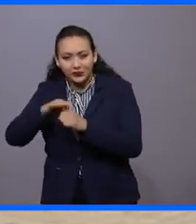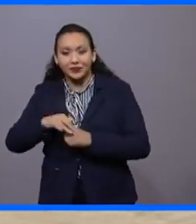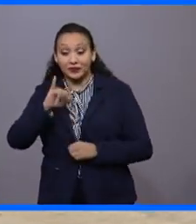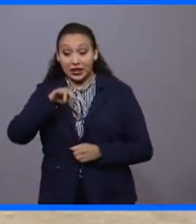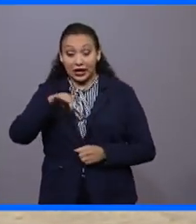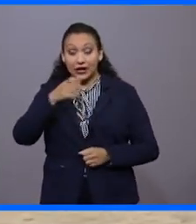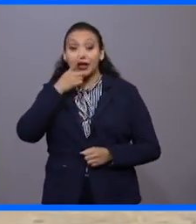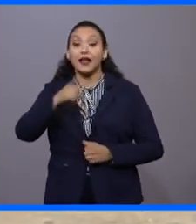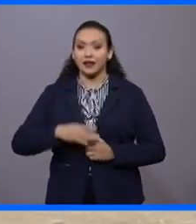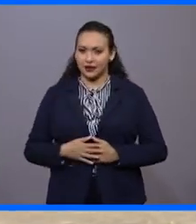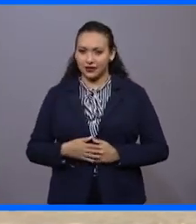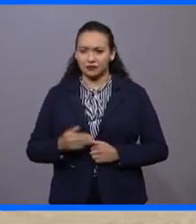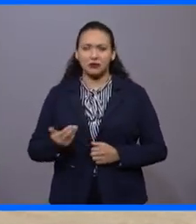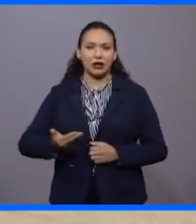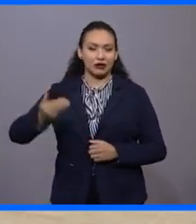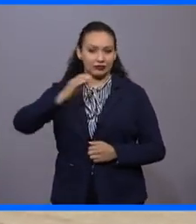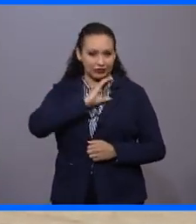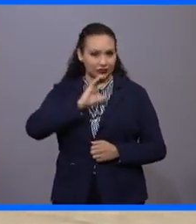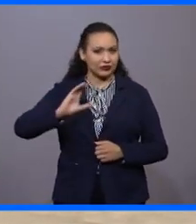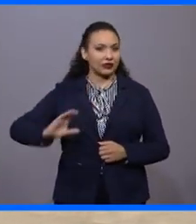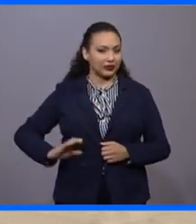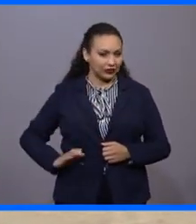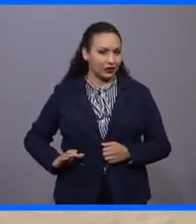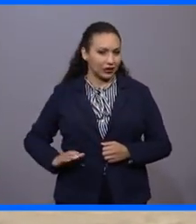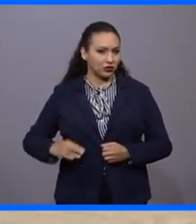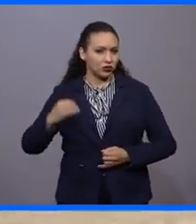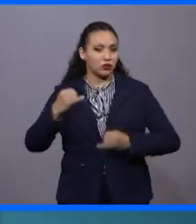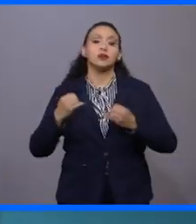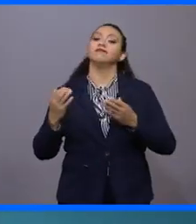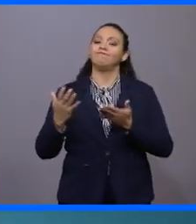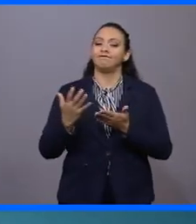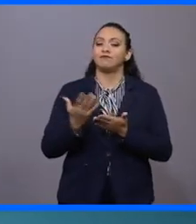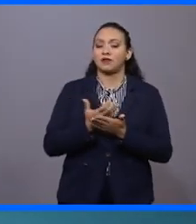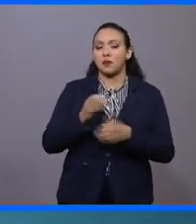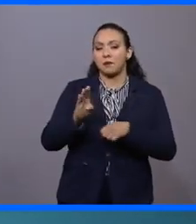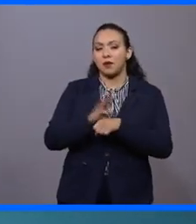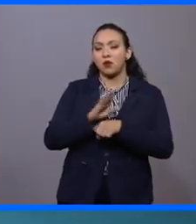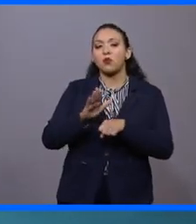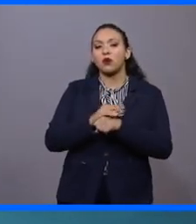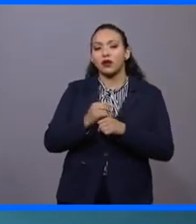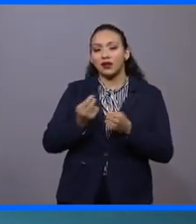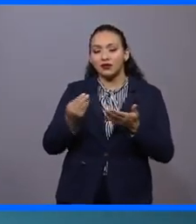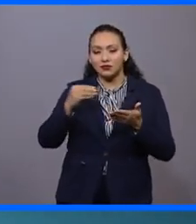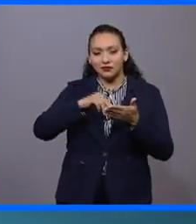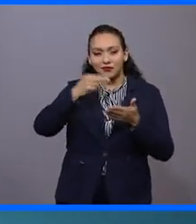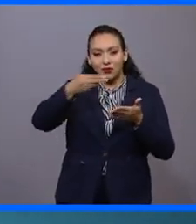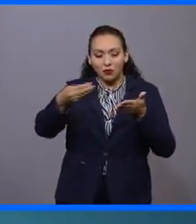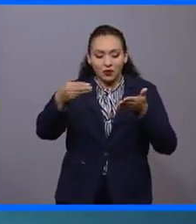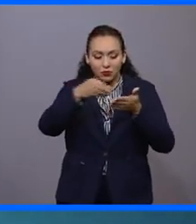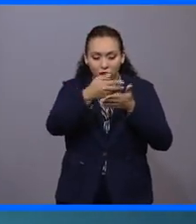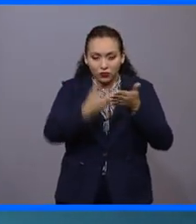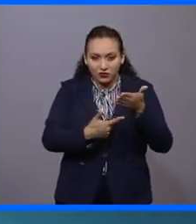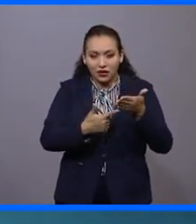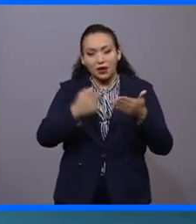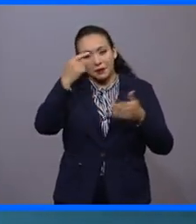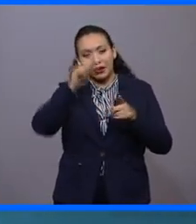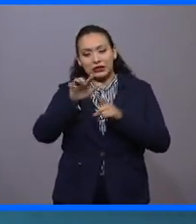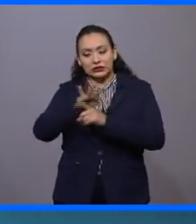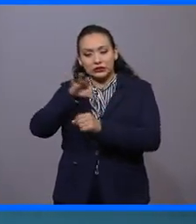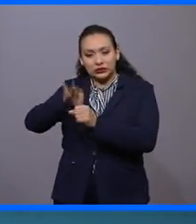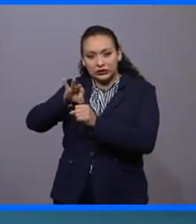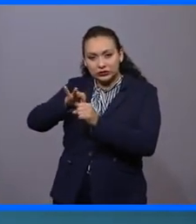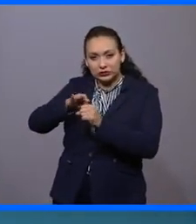INE, las y los entonces candidatos judiciales recibieron un beneficio indebido por aparecer en acordeones. La Unidad Técnica